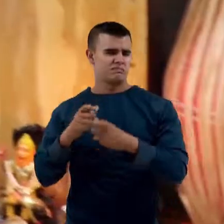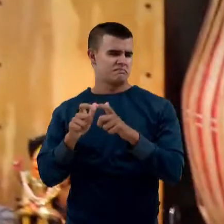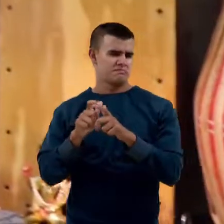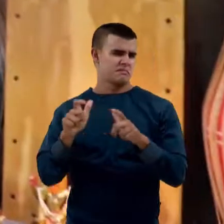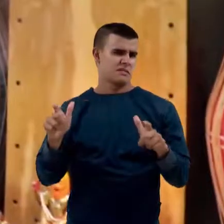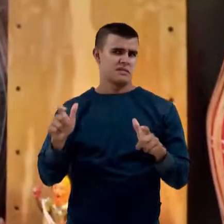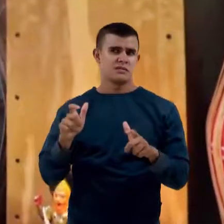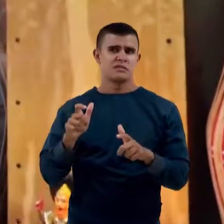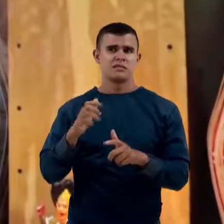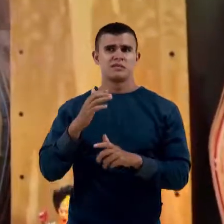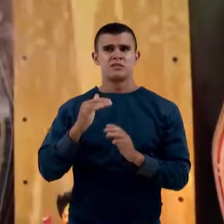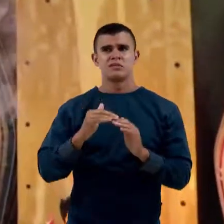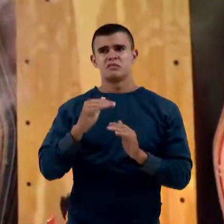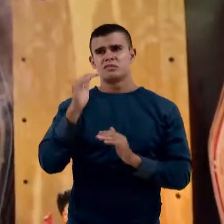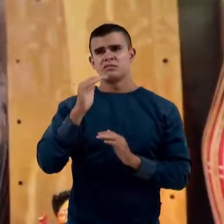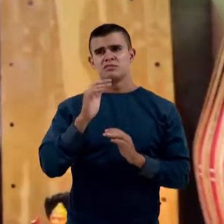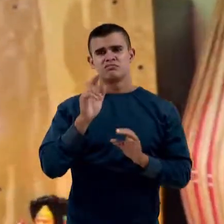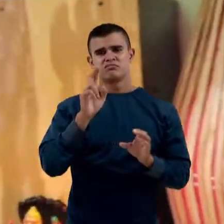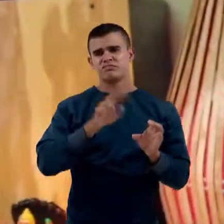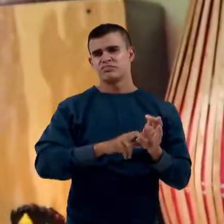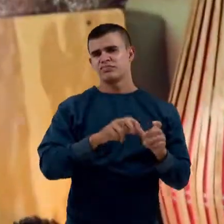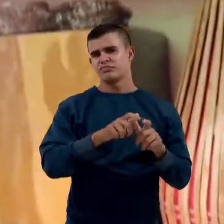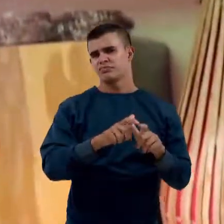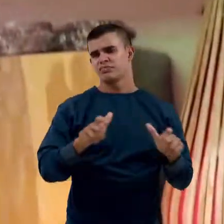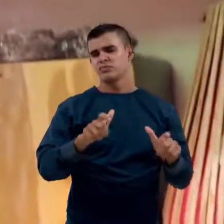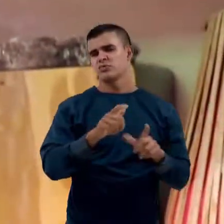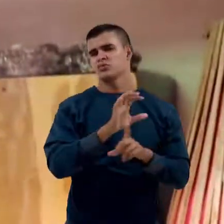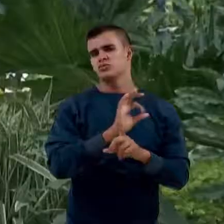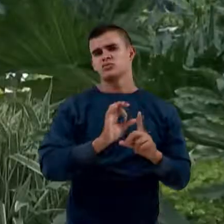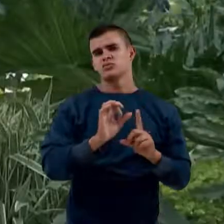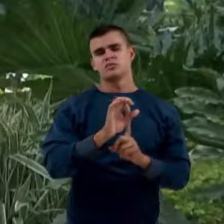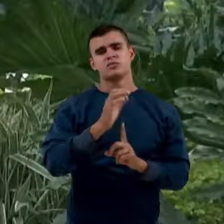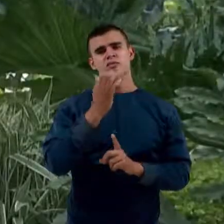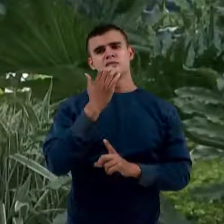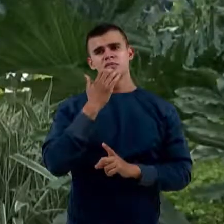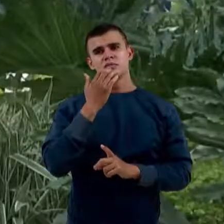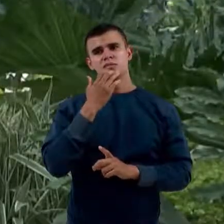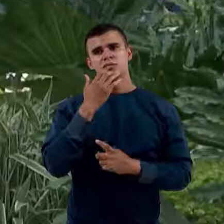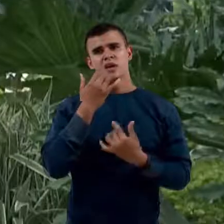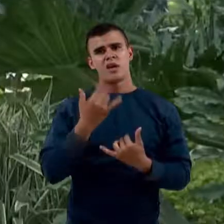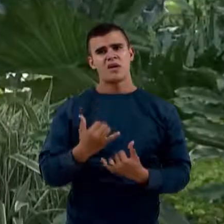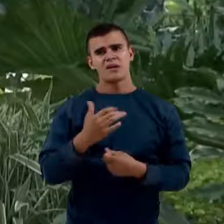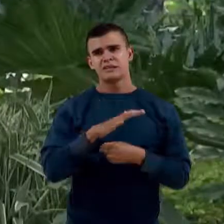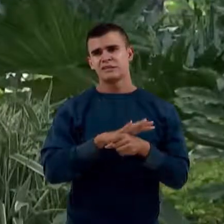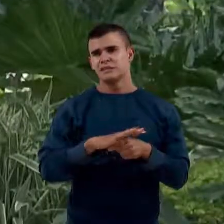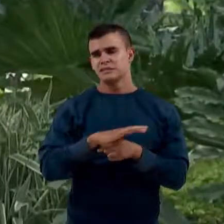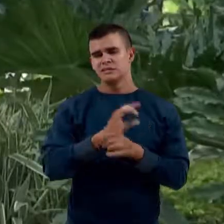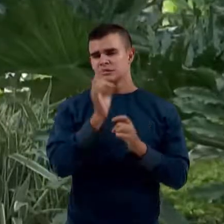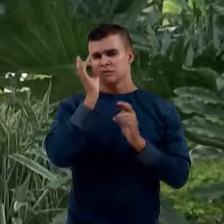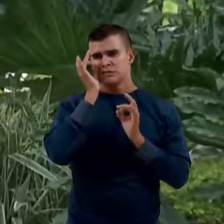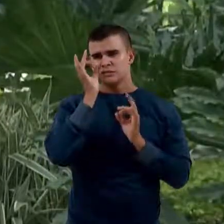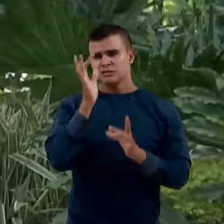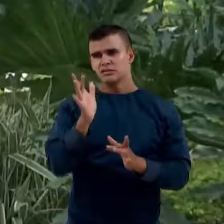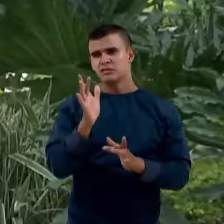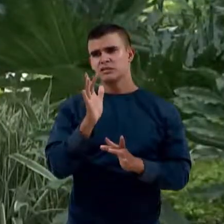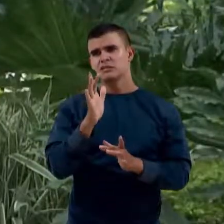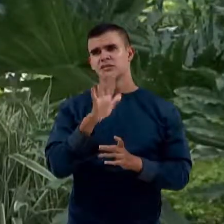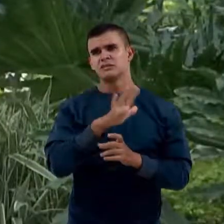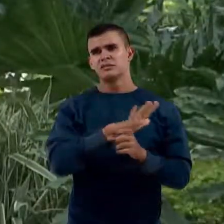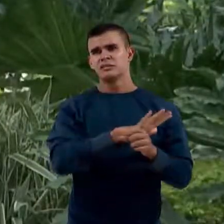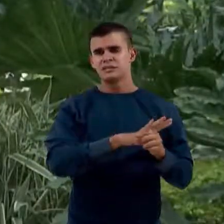amplios, por un lado más sociales, porque estamos en un momento, digamos, de crisis social, de crisis